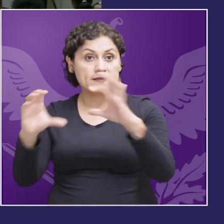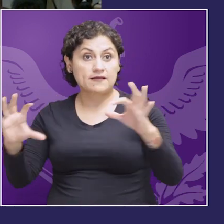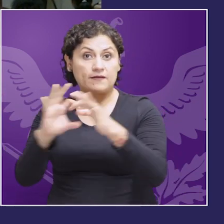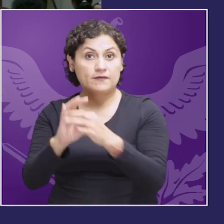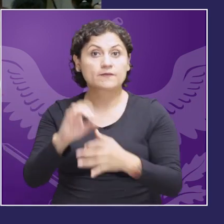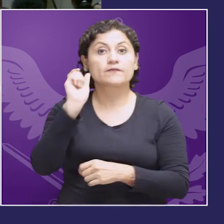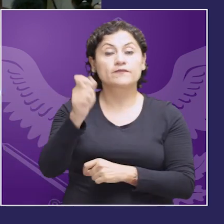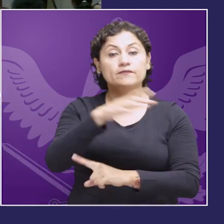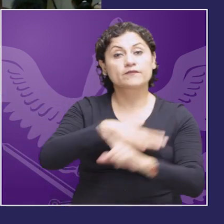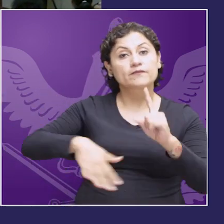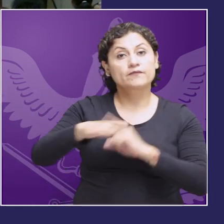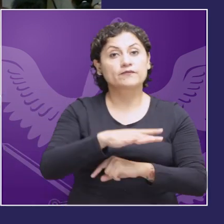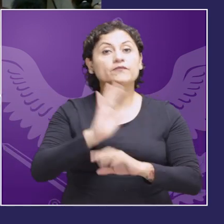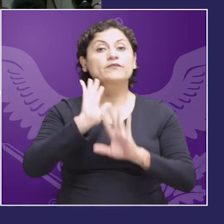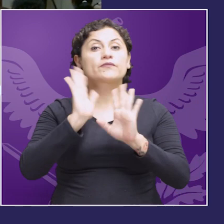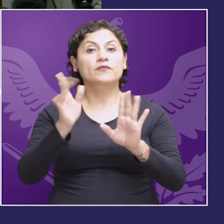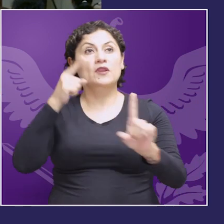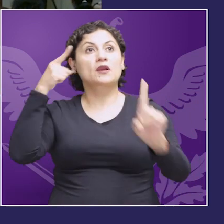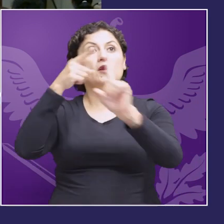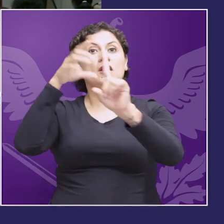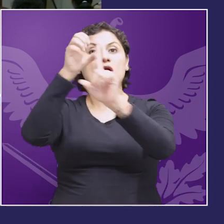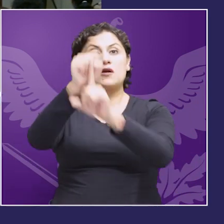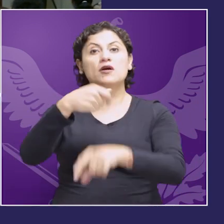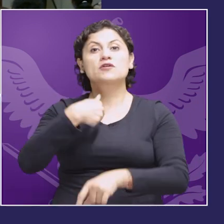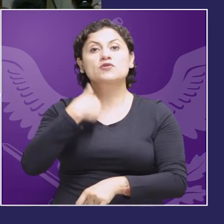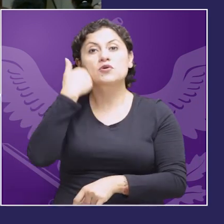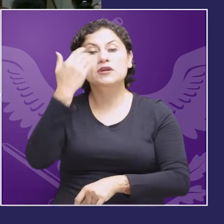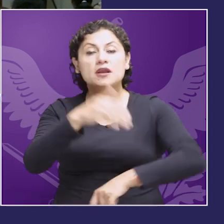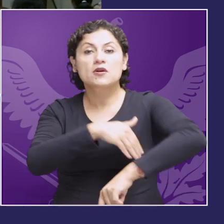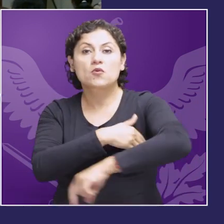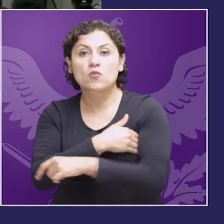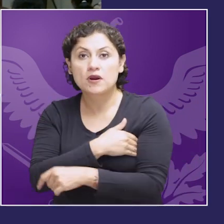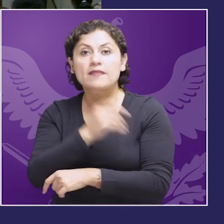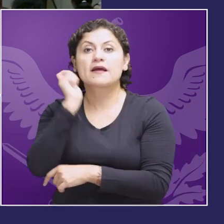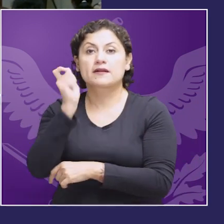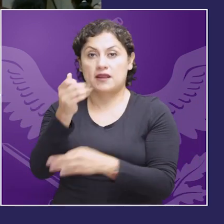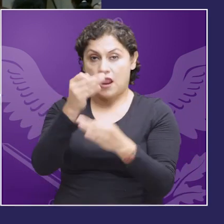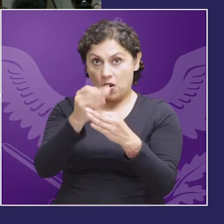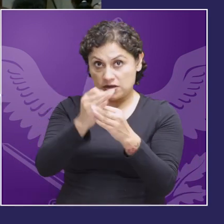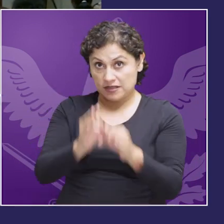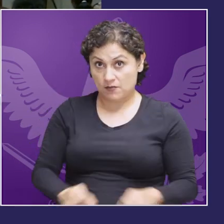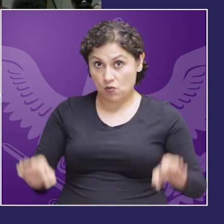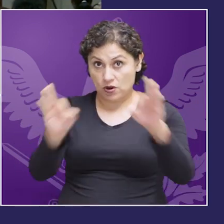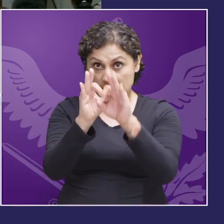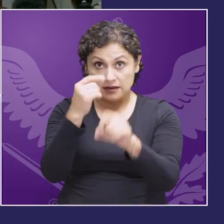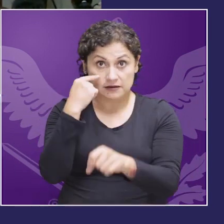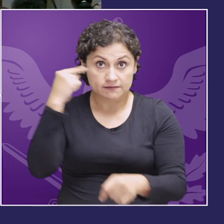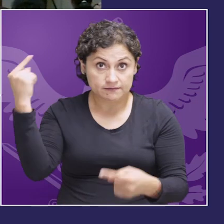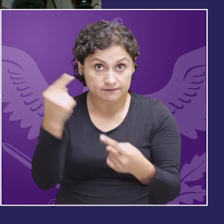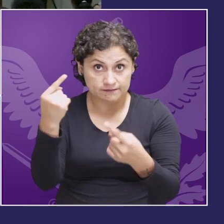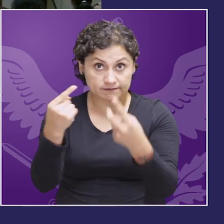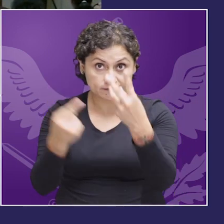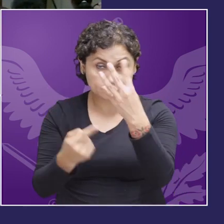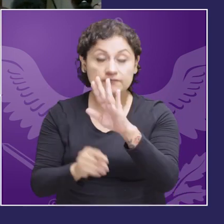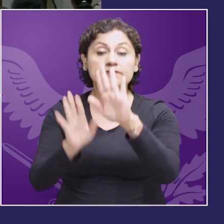interamericano de derechos humanos, pues la Convención Americana los proscribe. Mucho cuidado con eso. En todo este contexto, y entrando ya a